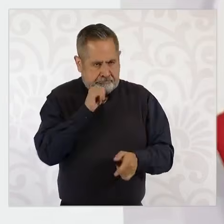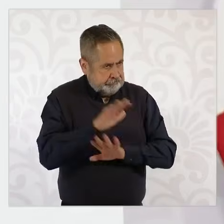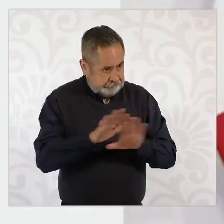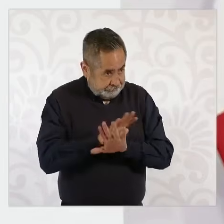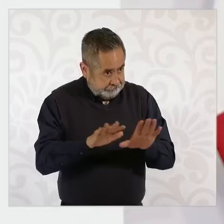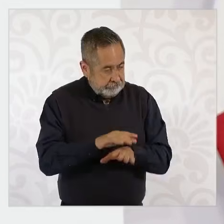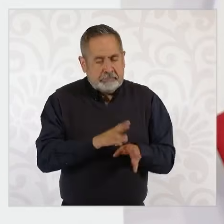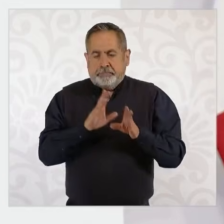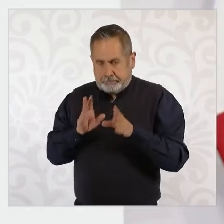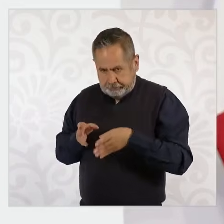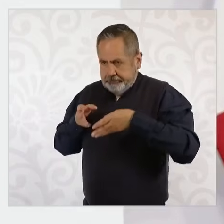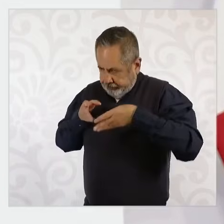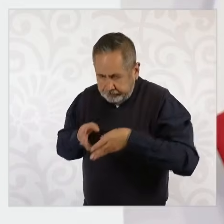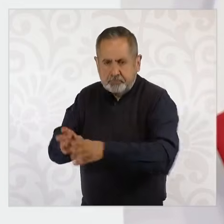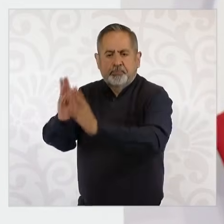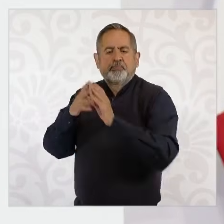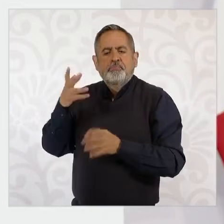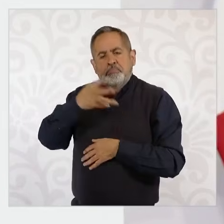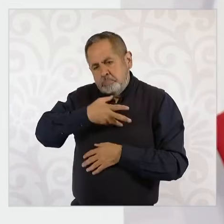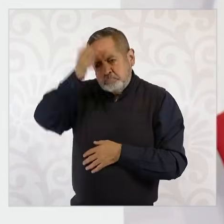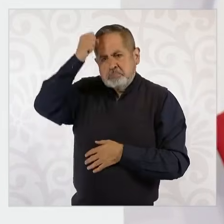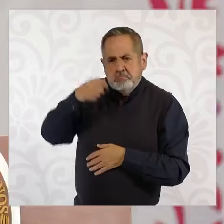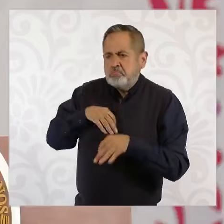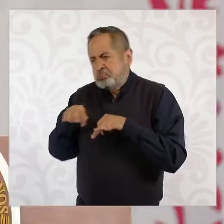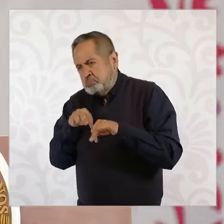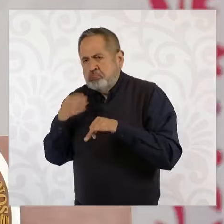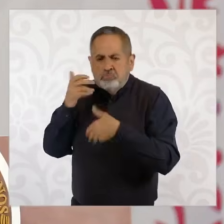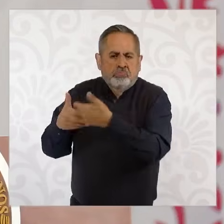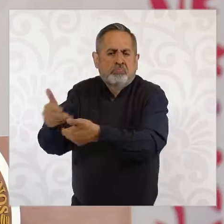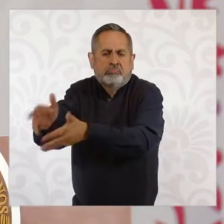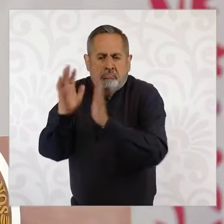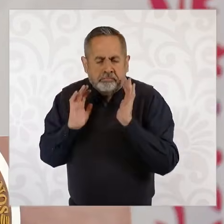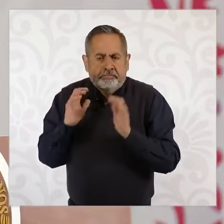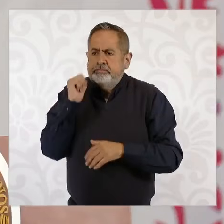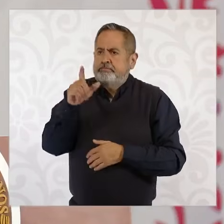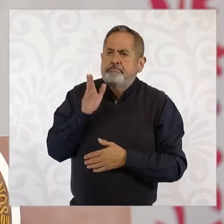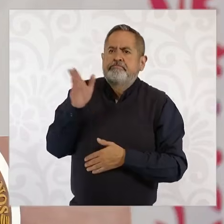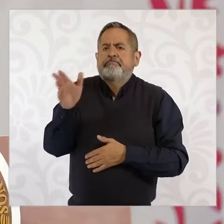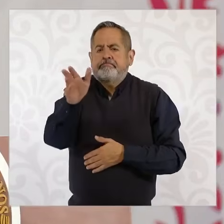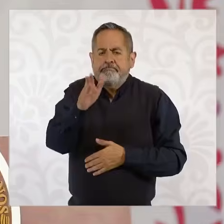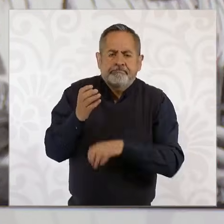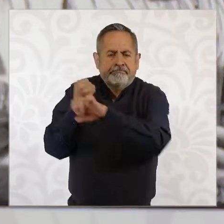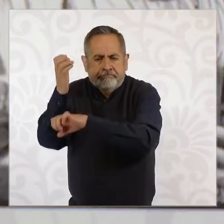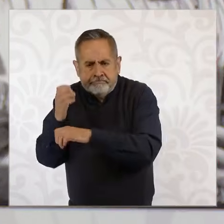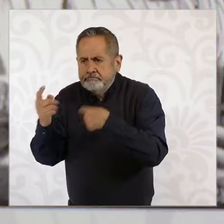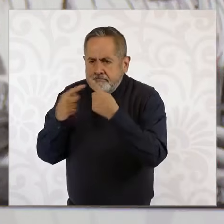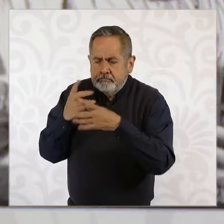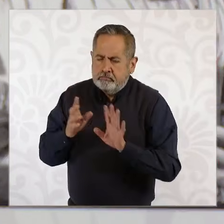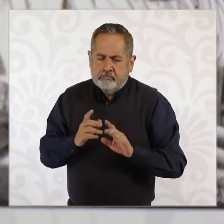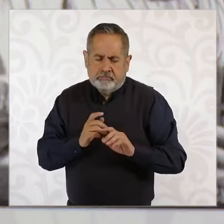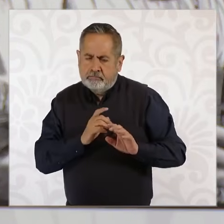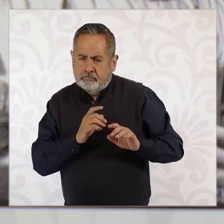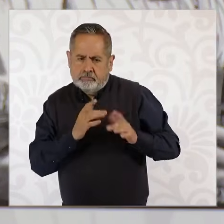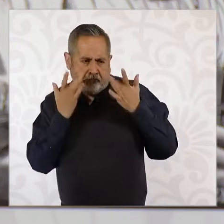cuando quieran, hayan tomado la decisión de querer ir a algún territorio a trabajar, pues que ya dejen el gobierno y